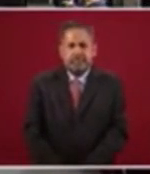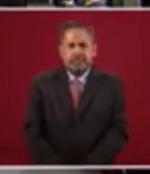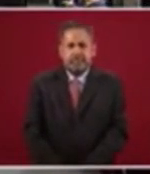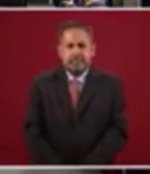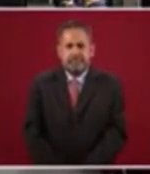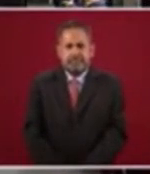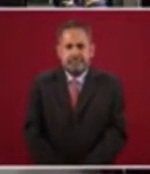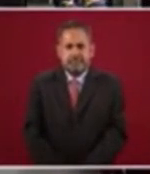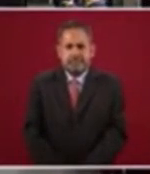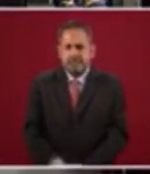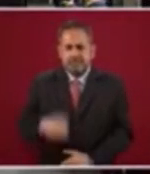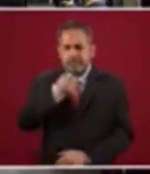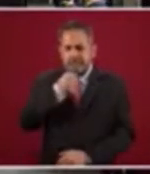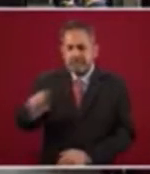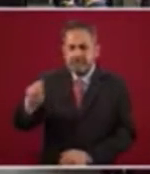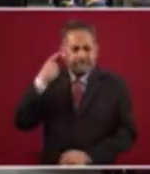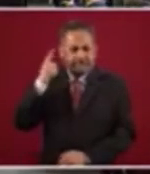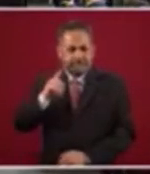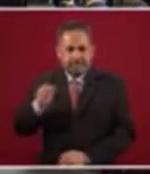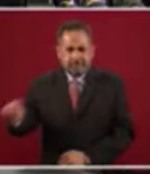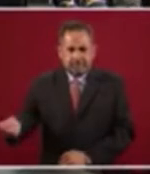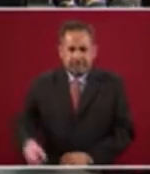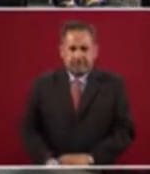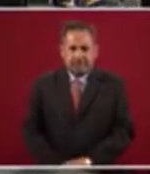¿Por qué? Pásale el micrófono, por favor.